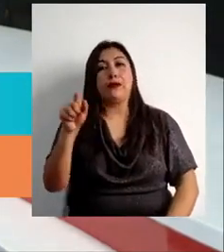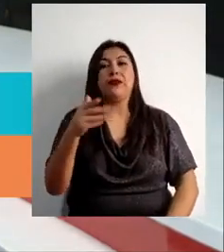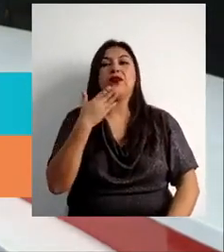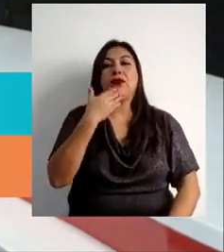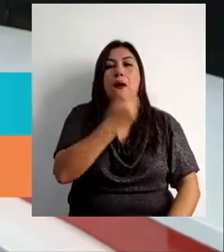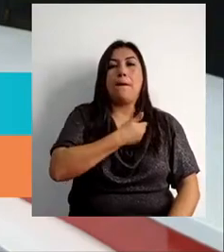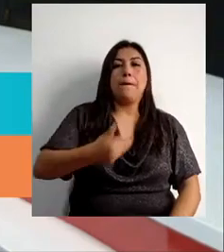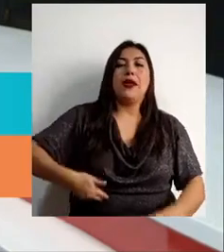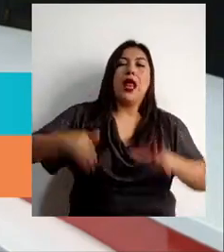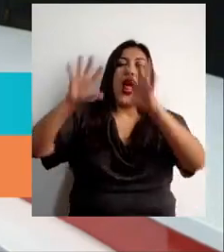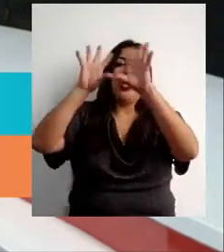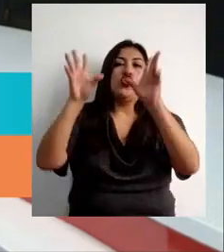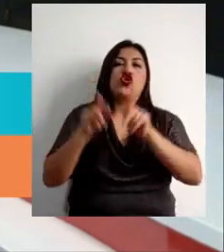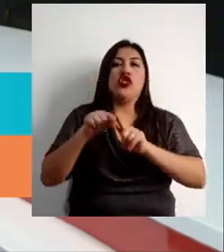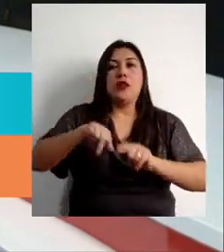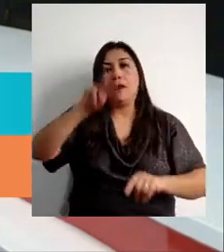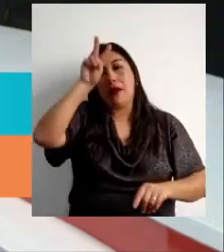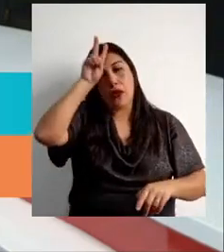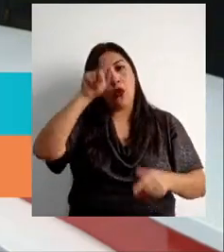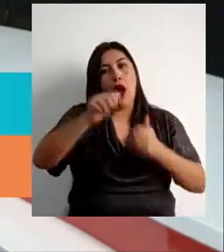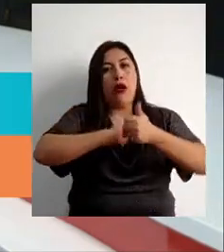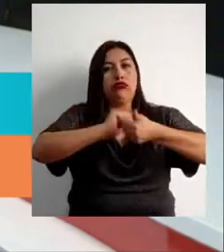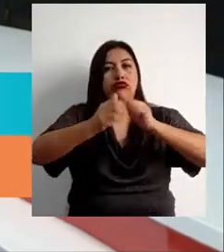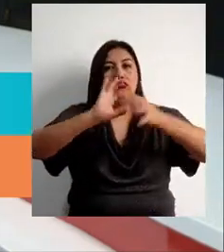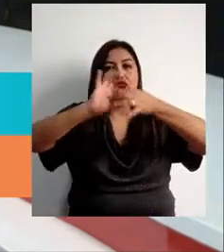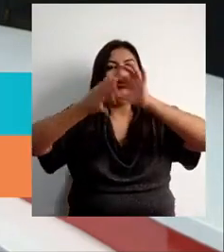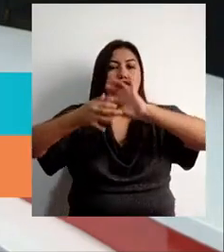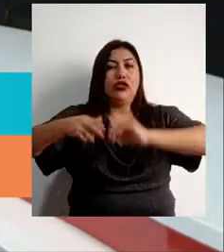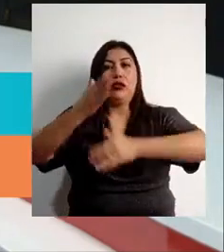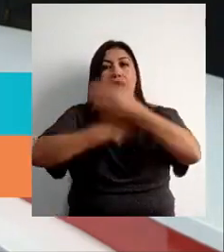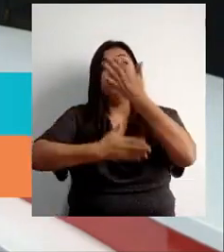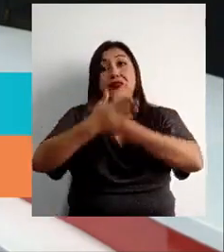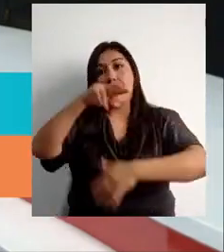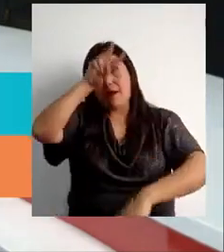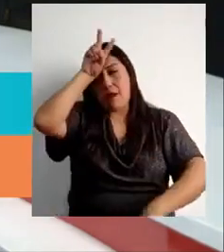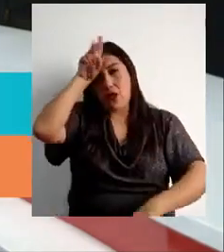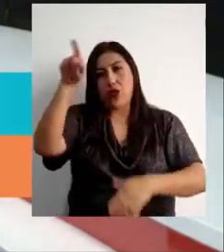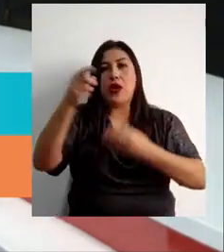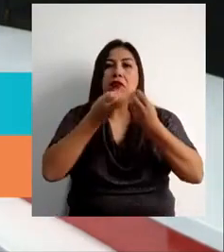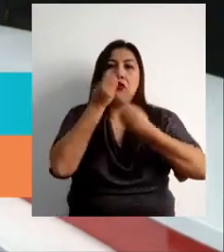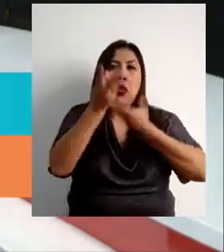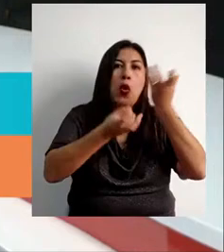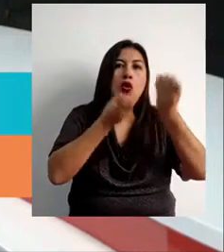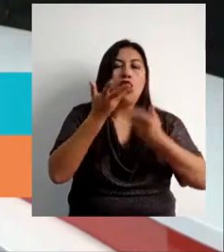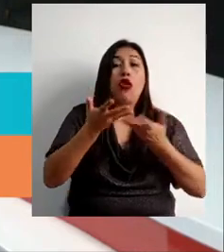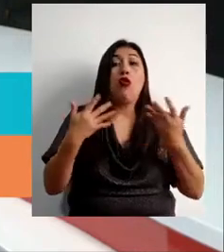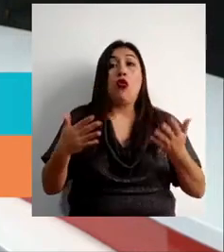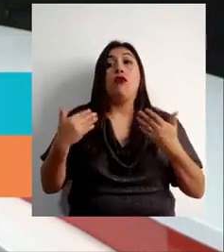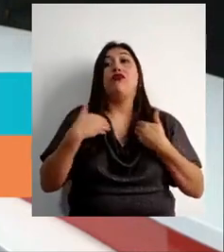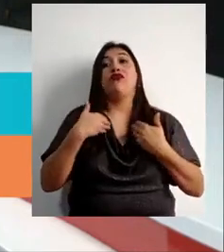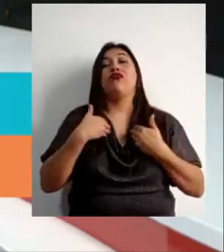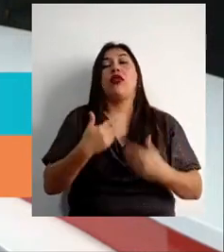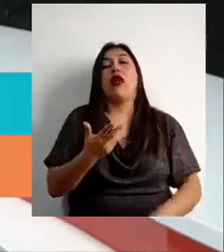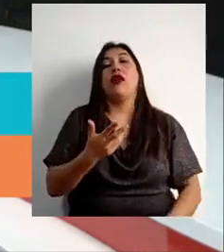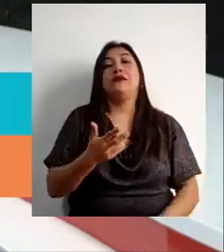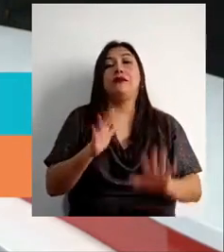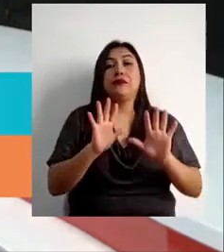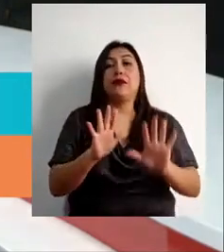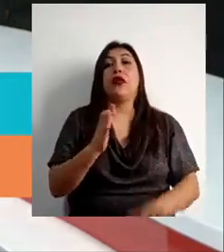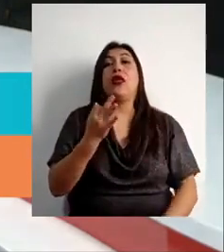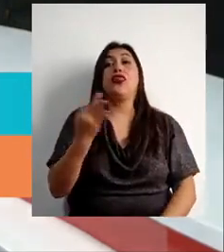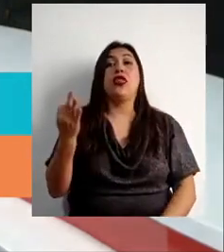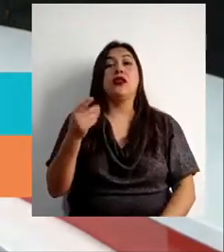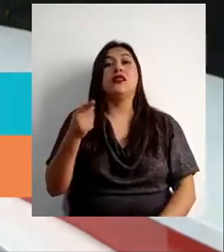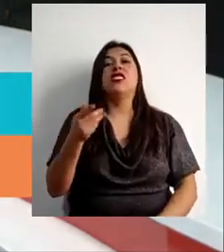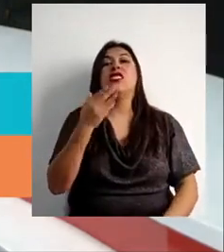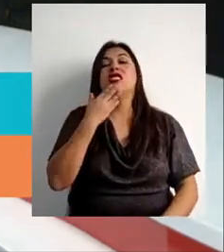Asociación Nacional Paralímpica del Perú, que nos va a contar. En realidad son 13